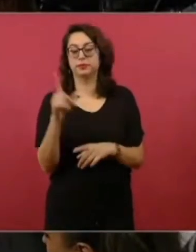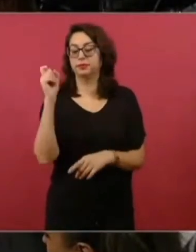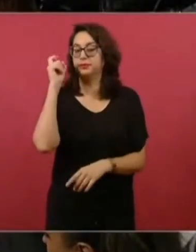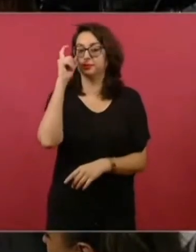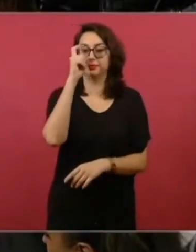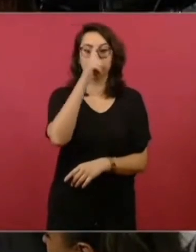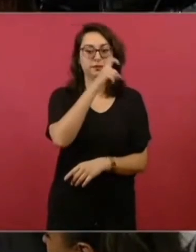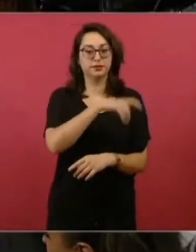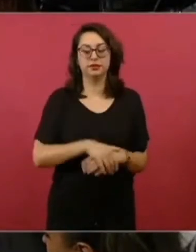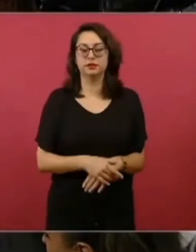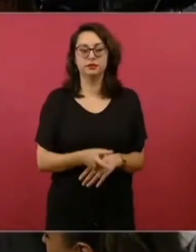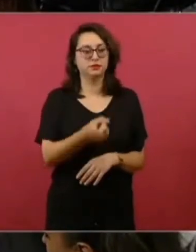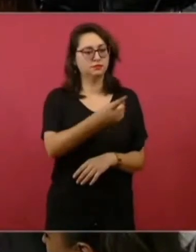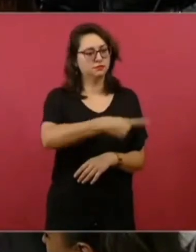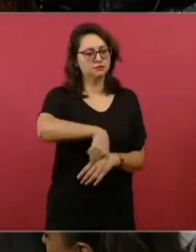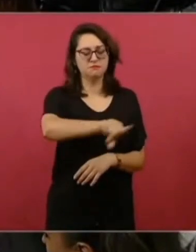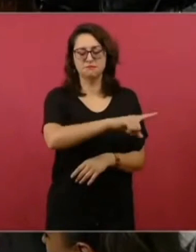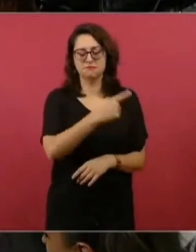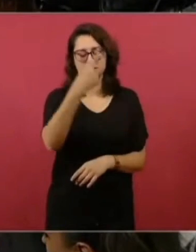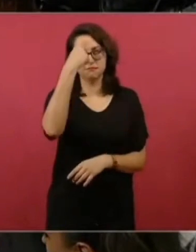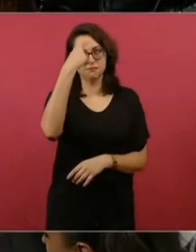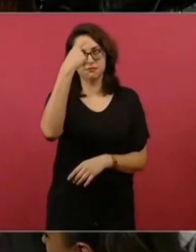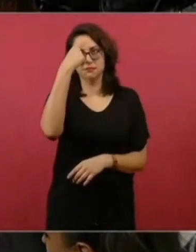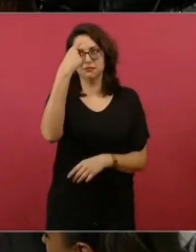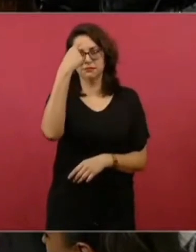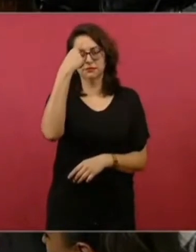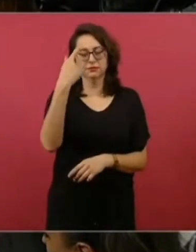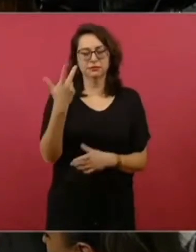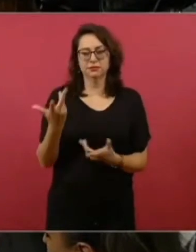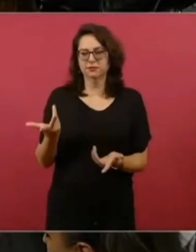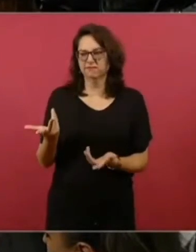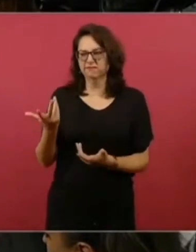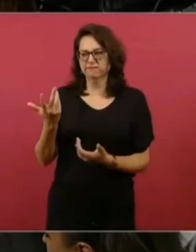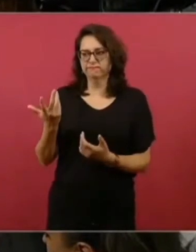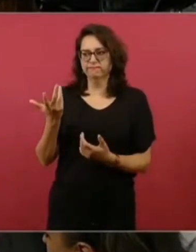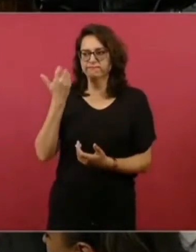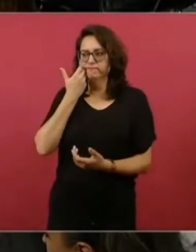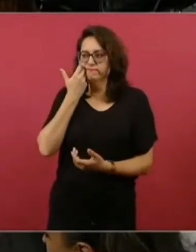y tratan de manipular, ¿no? Con sus